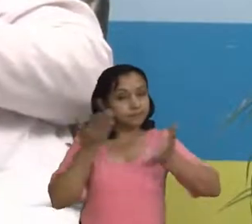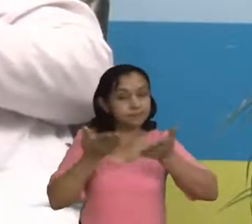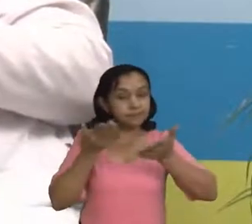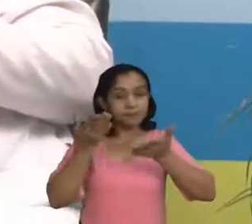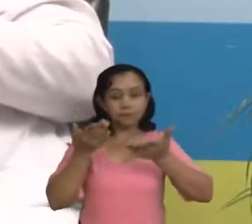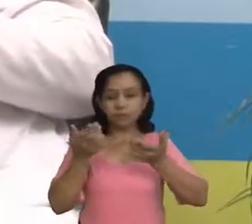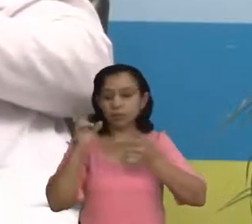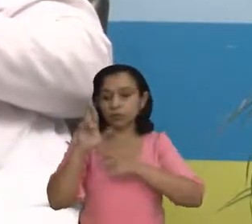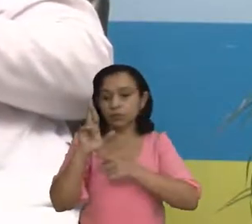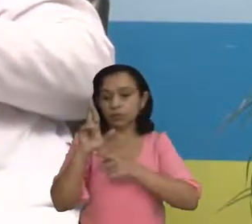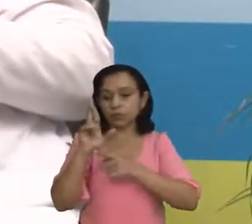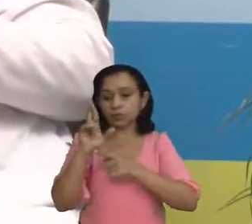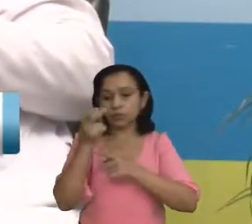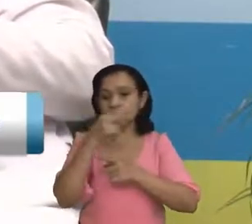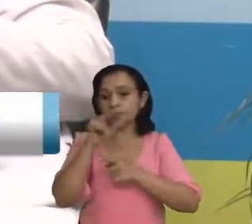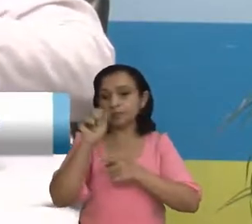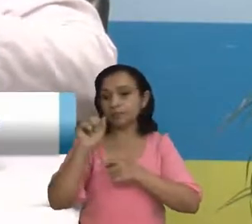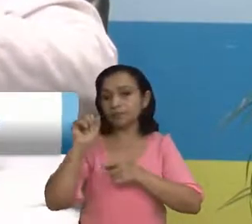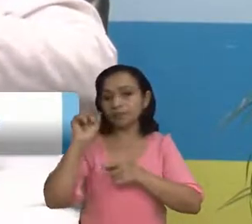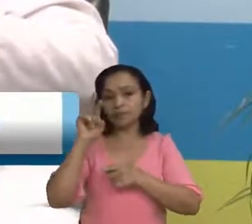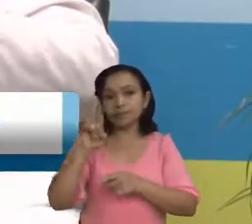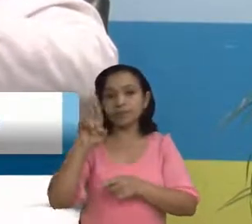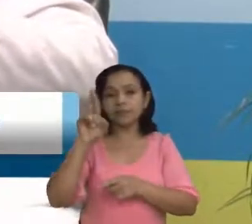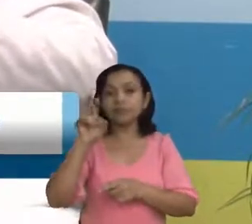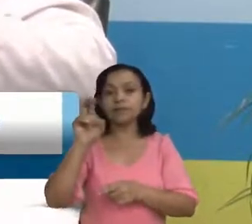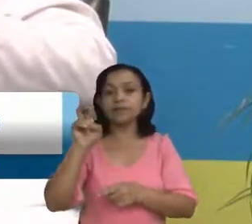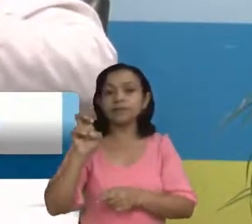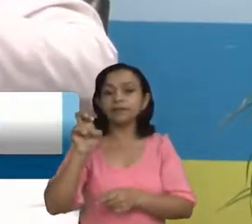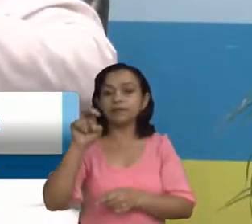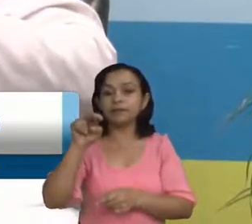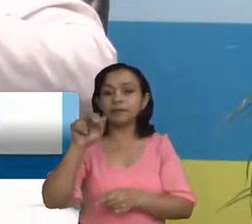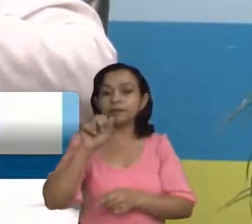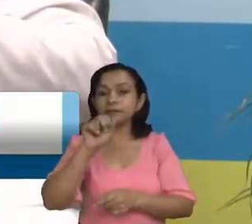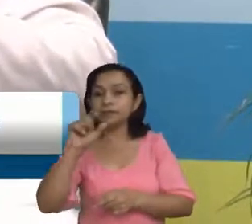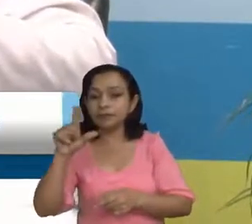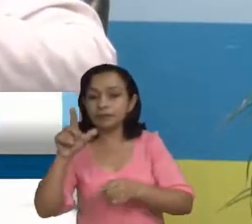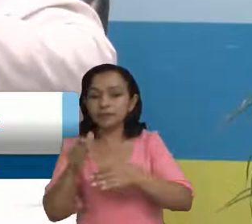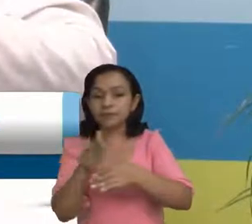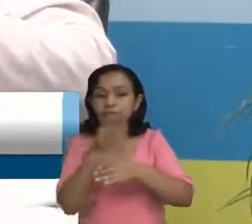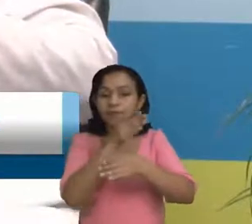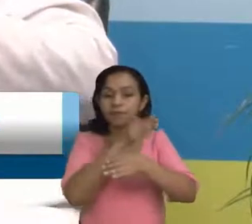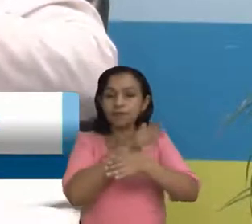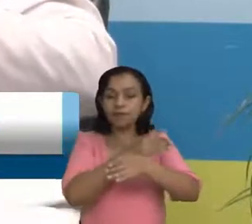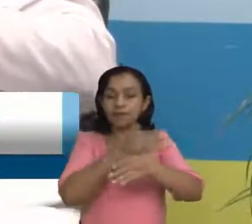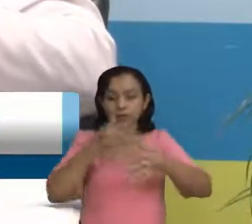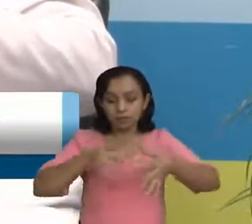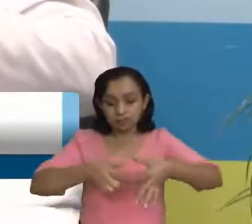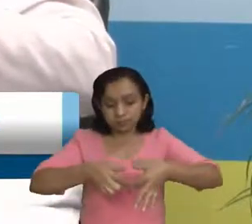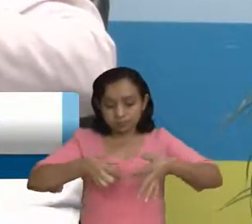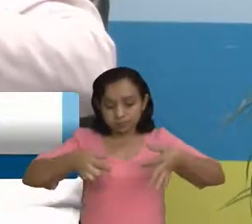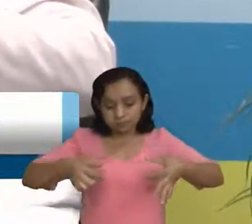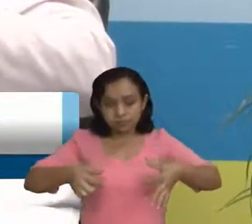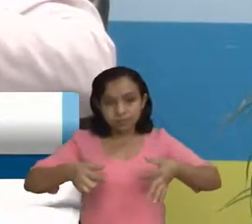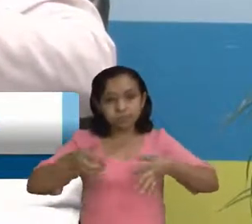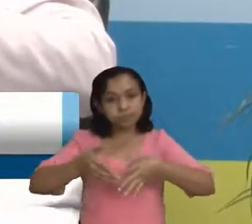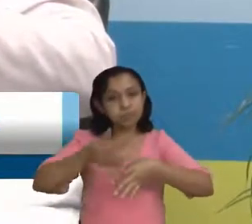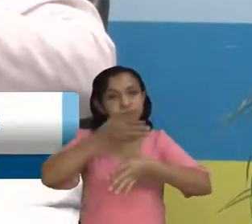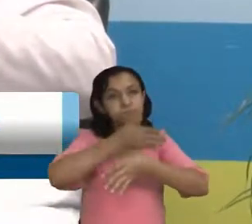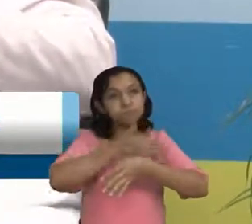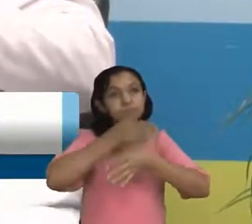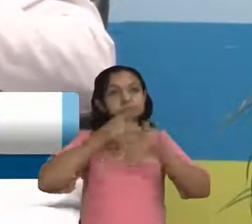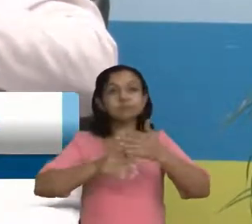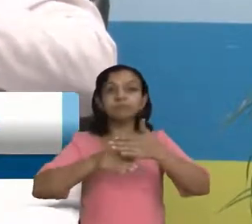extrarrenal. Llámese extrarrenal o todo lo que es perirrenal, retroperitoneal, o sea, en el posterior al